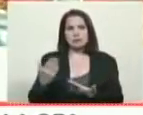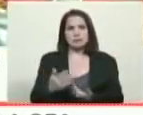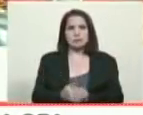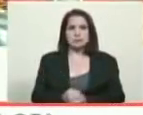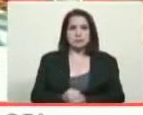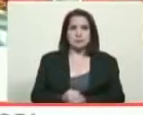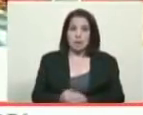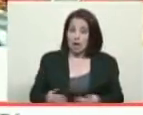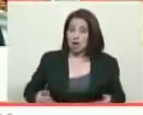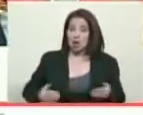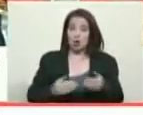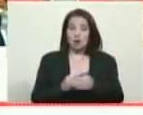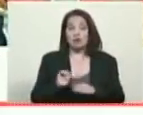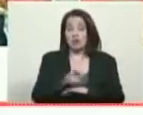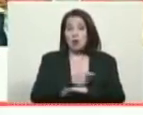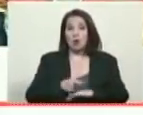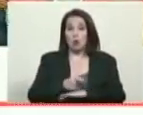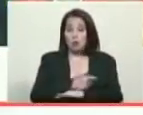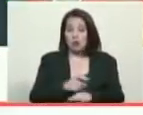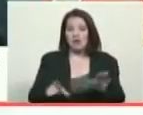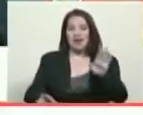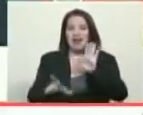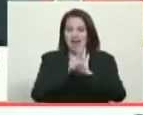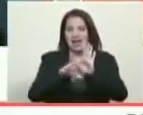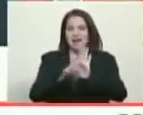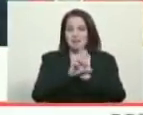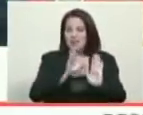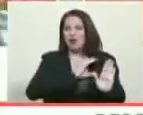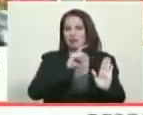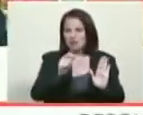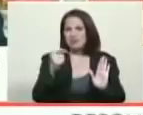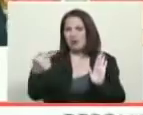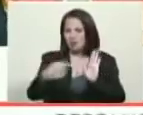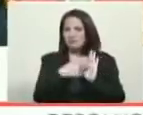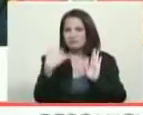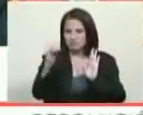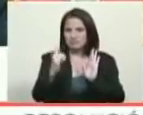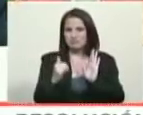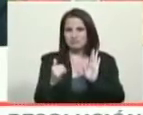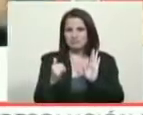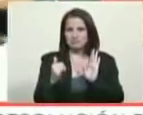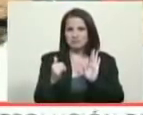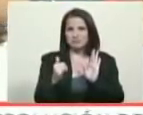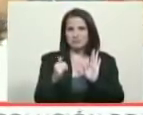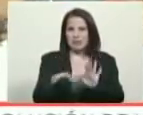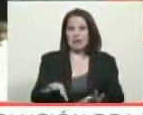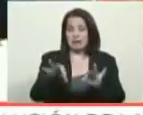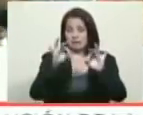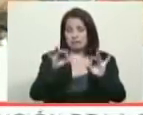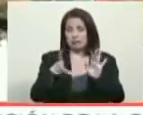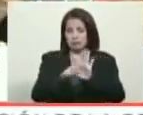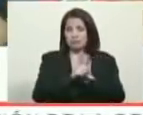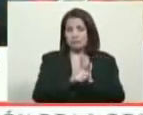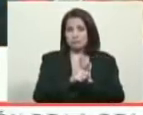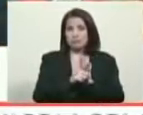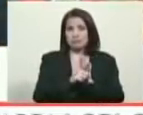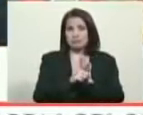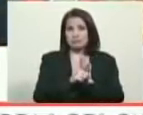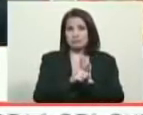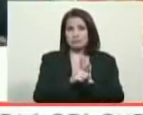gobierno legalmente constituido legítimamente constituido yo siempre le he preguntado